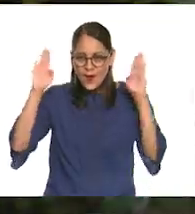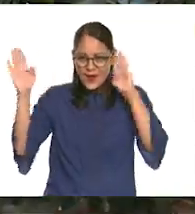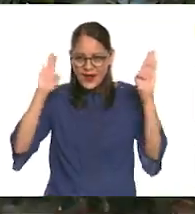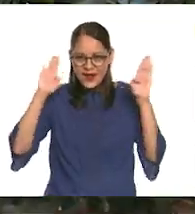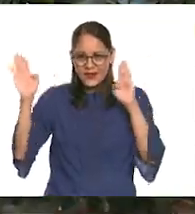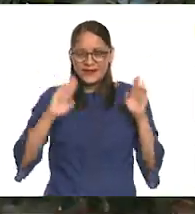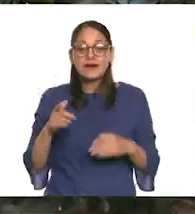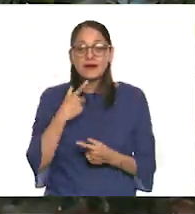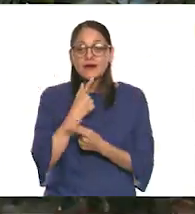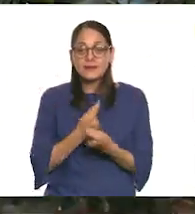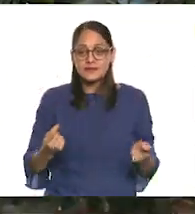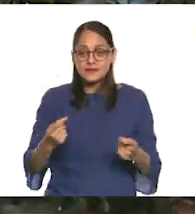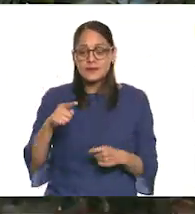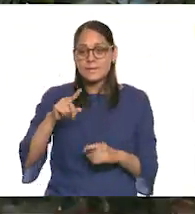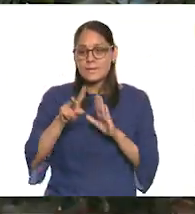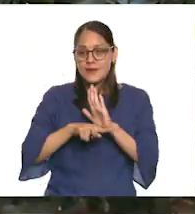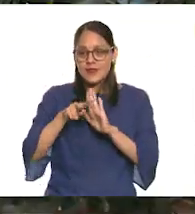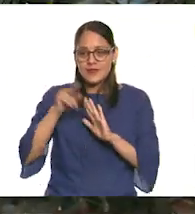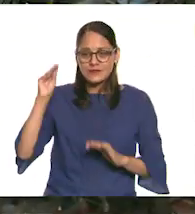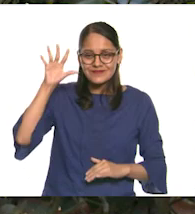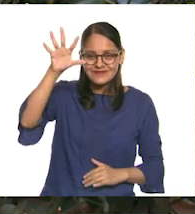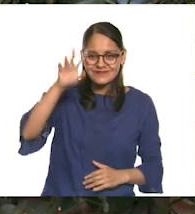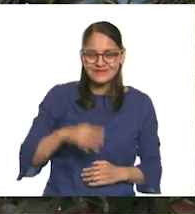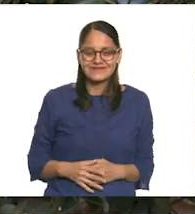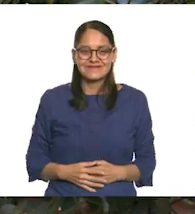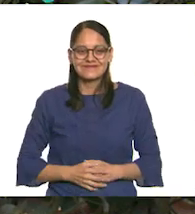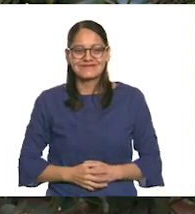¡Hola! ¡Vamos a ver el siguiente video!